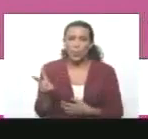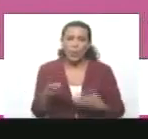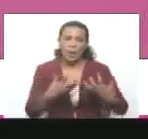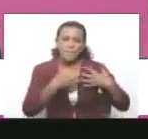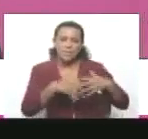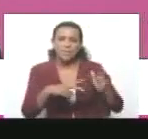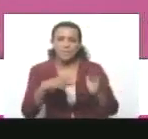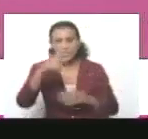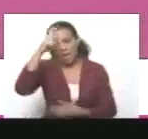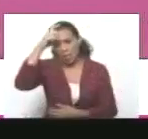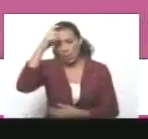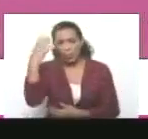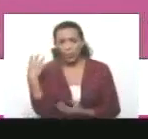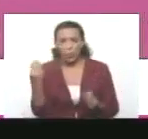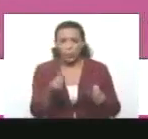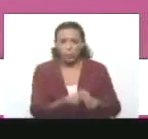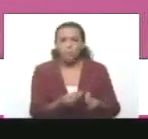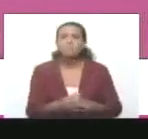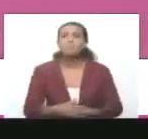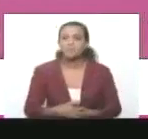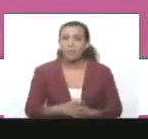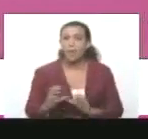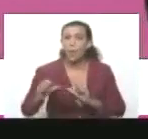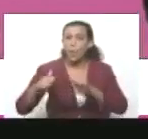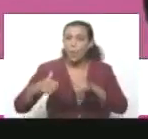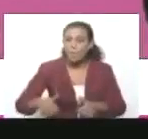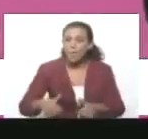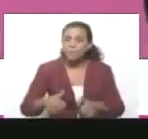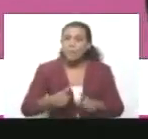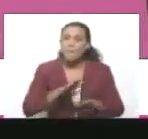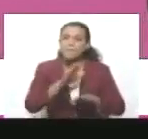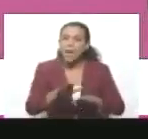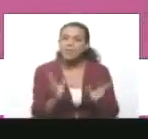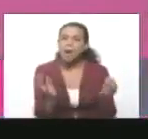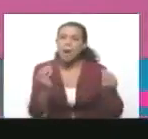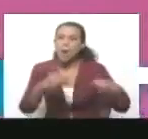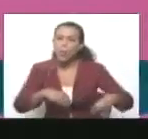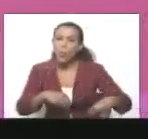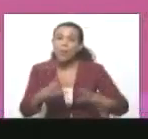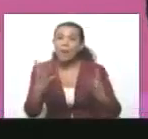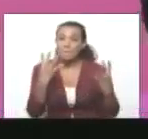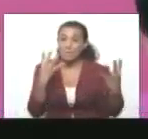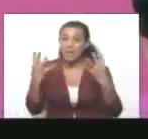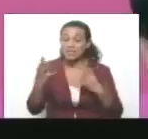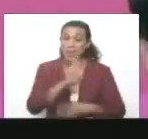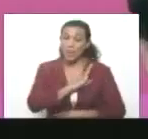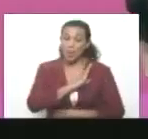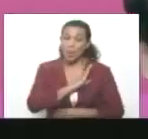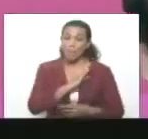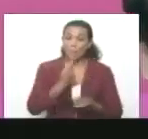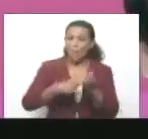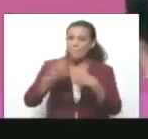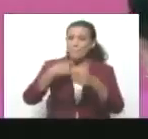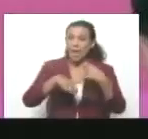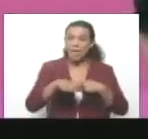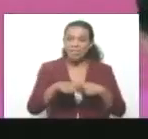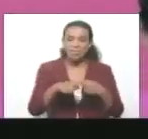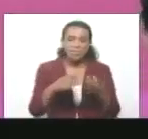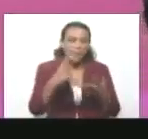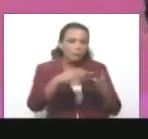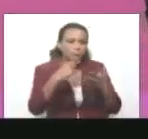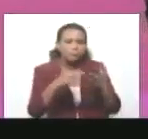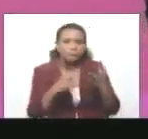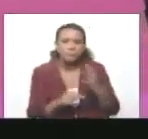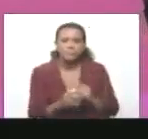muy buenos resultados, por eso dimos este nuevo paso, que es la expoferia de productos. Y es un evento